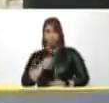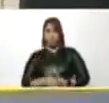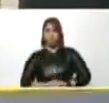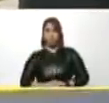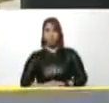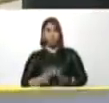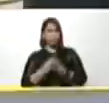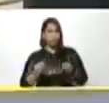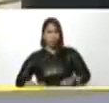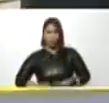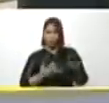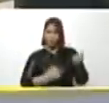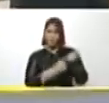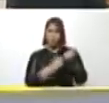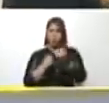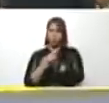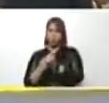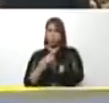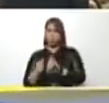Todo el apoyo, así que